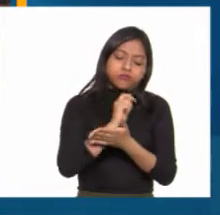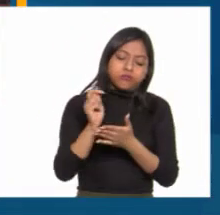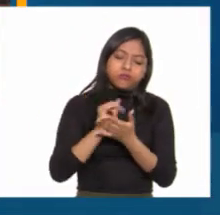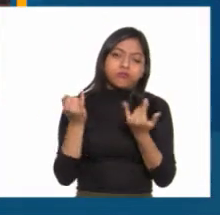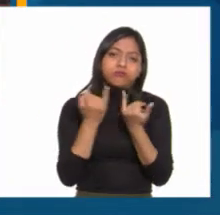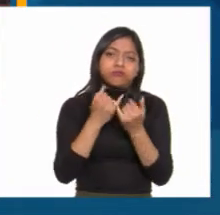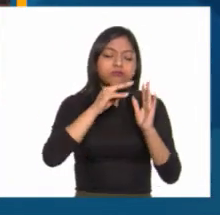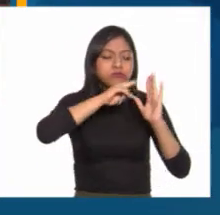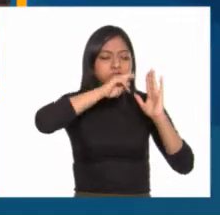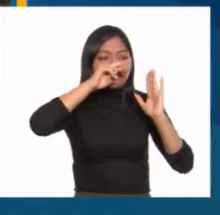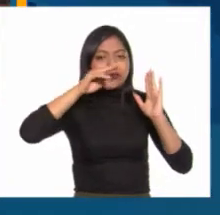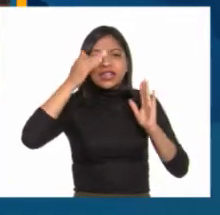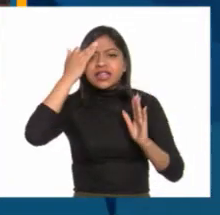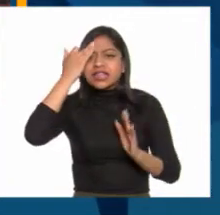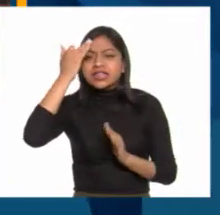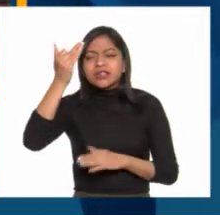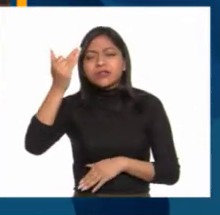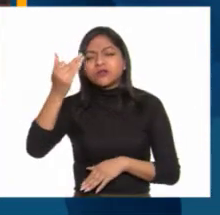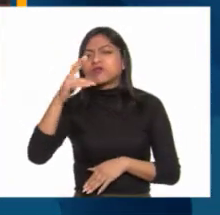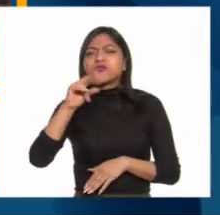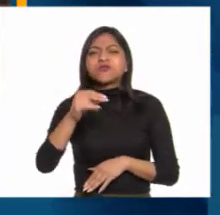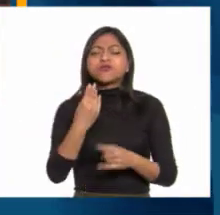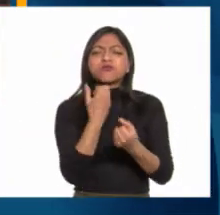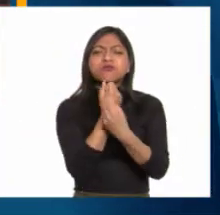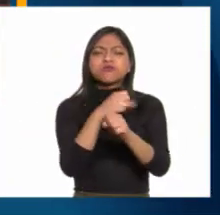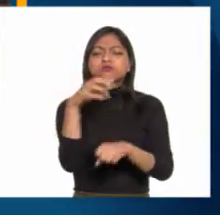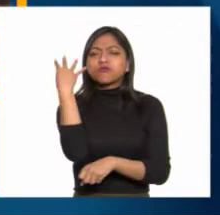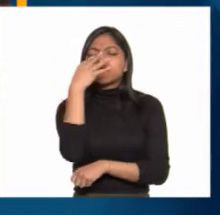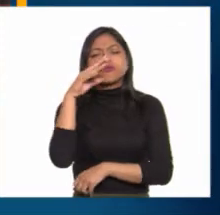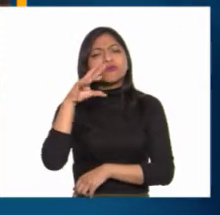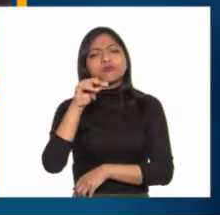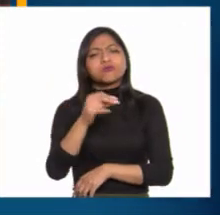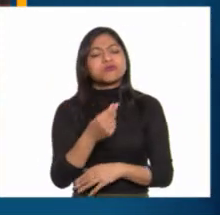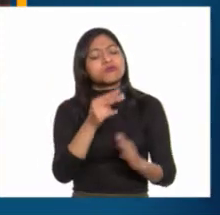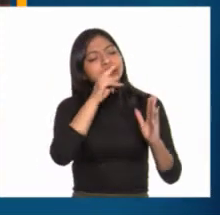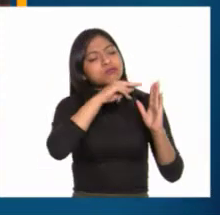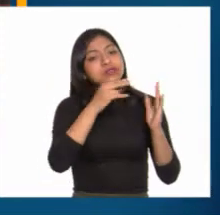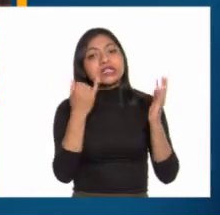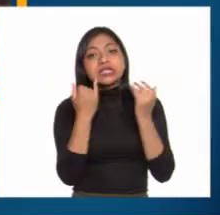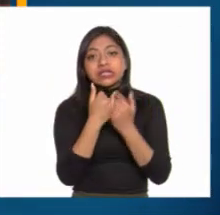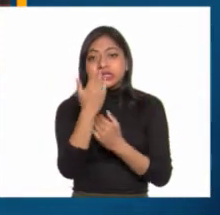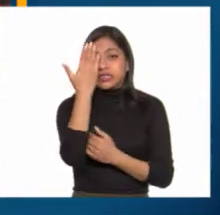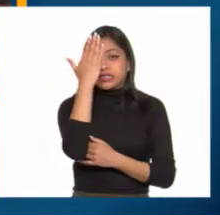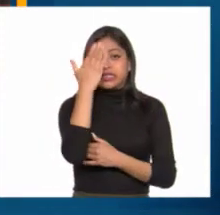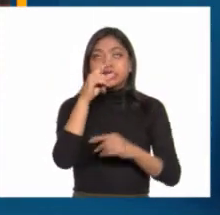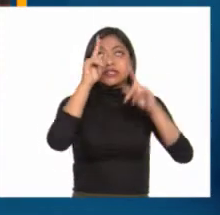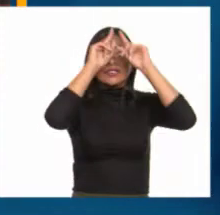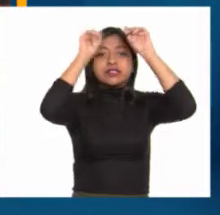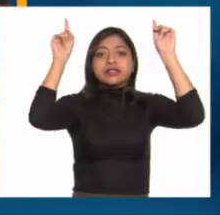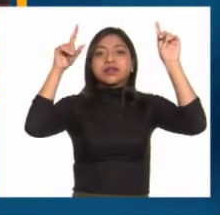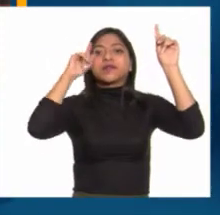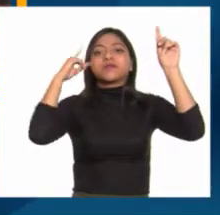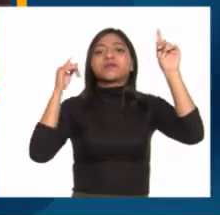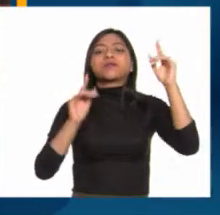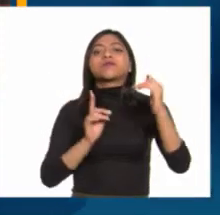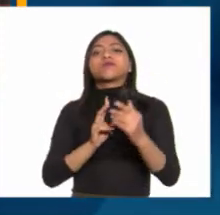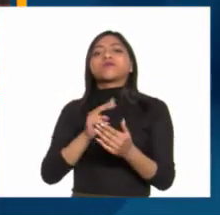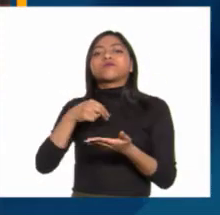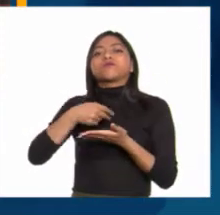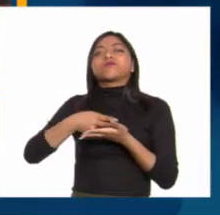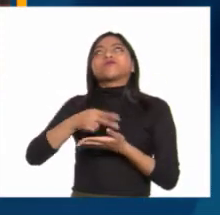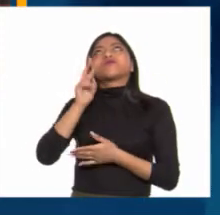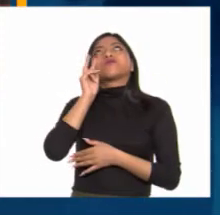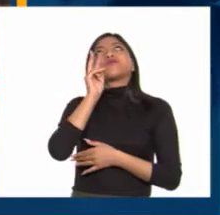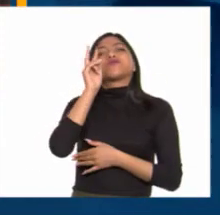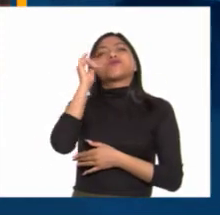le resultara menos tedioso el encierro. Asimismo, instaló un espejo en el techo para que observara su imagen. A